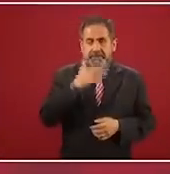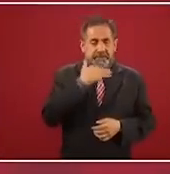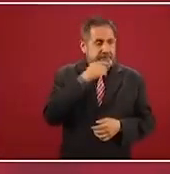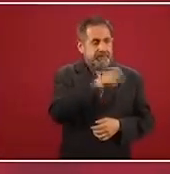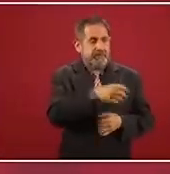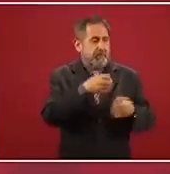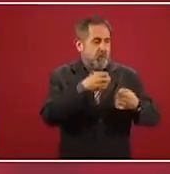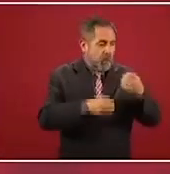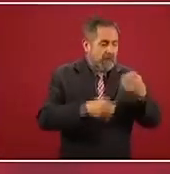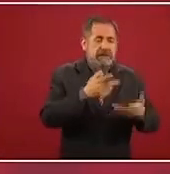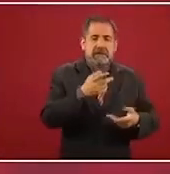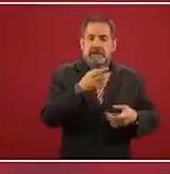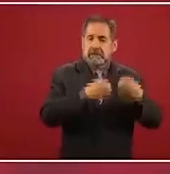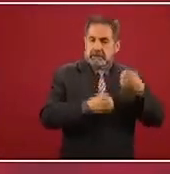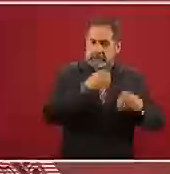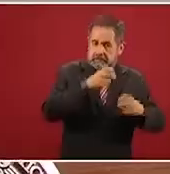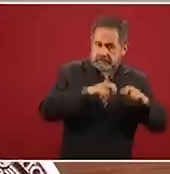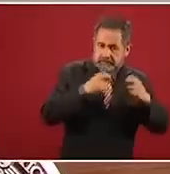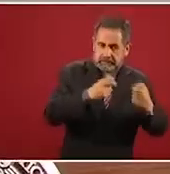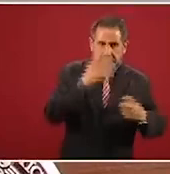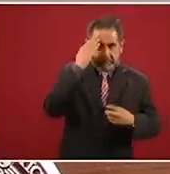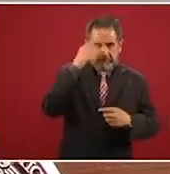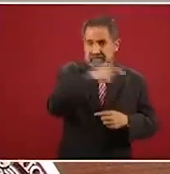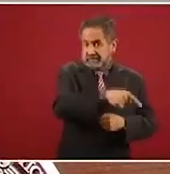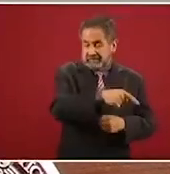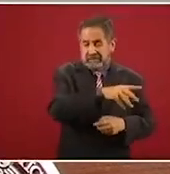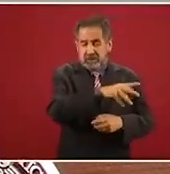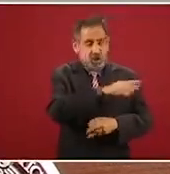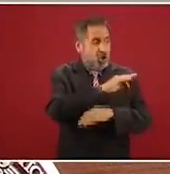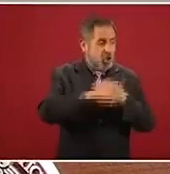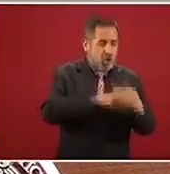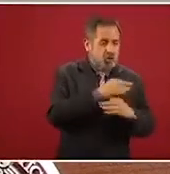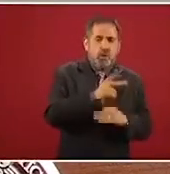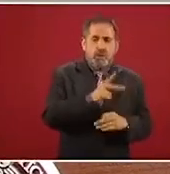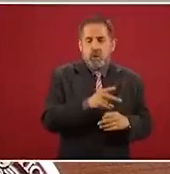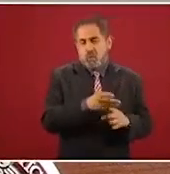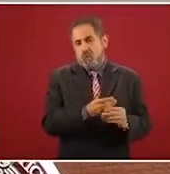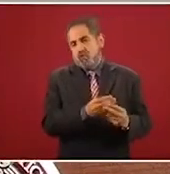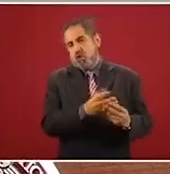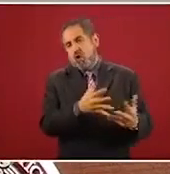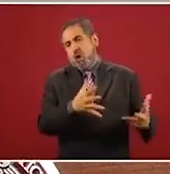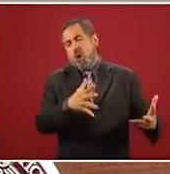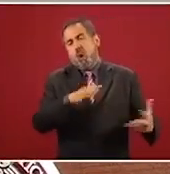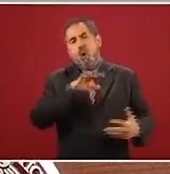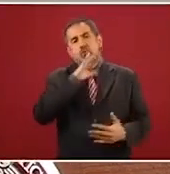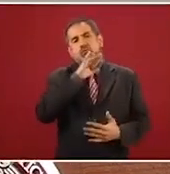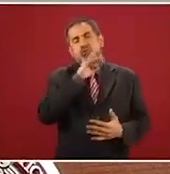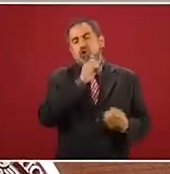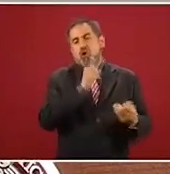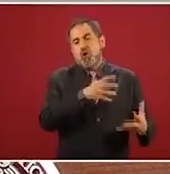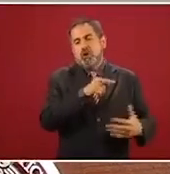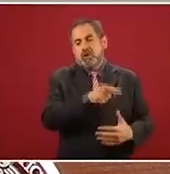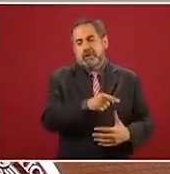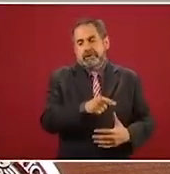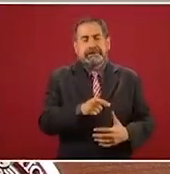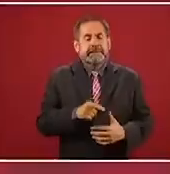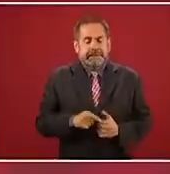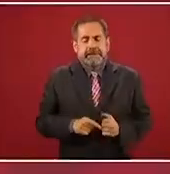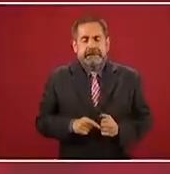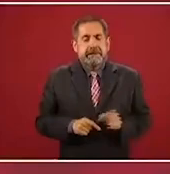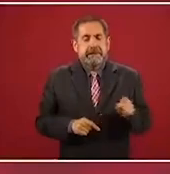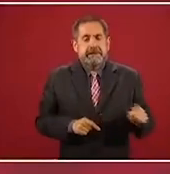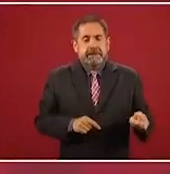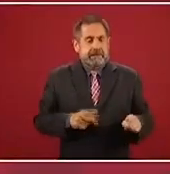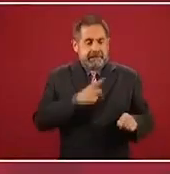de magistrados, no todos, pero sí avanzó mucho, ¿sí? El mal. Y hay